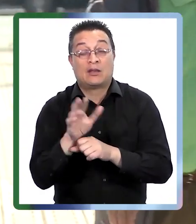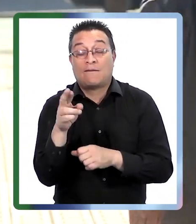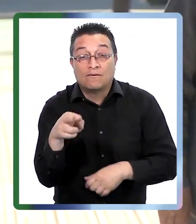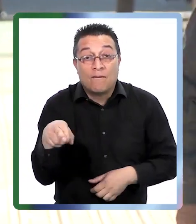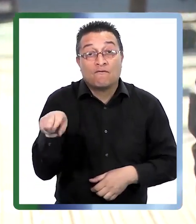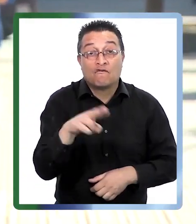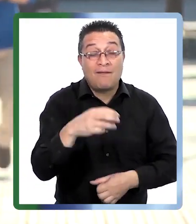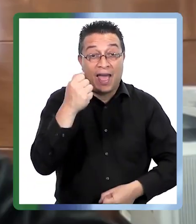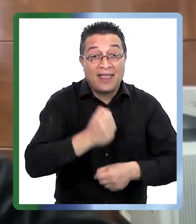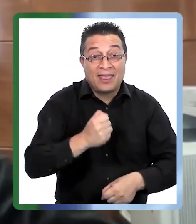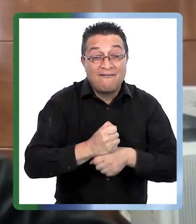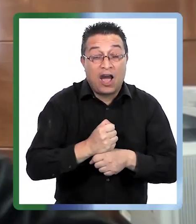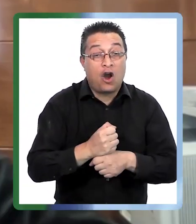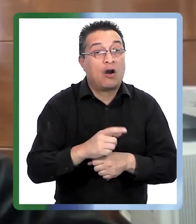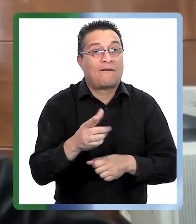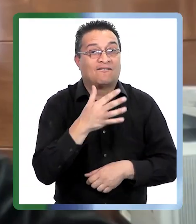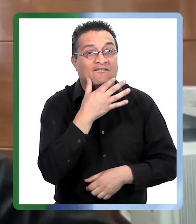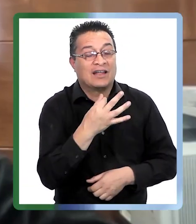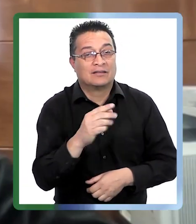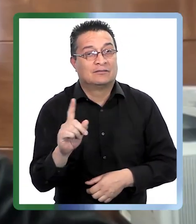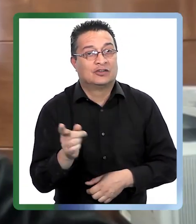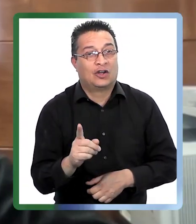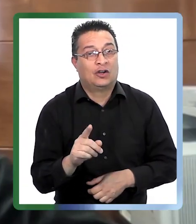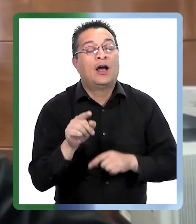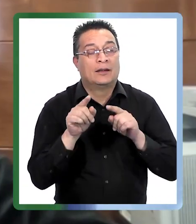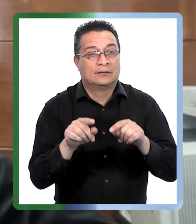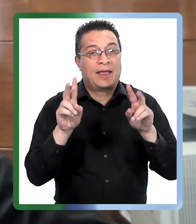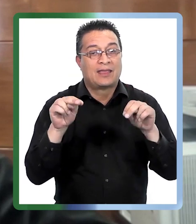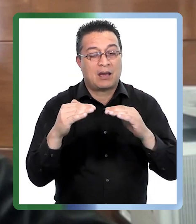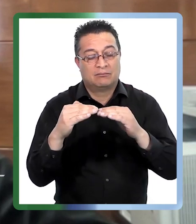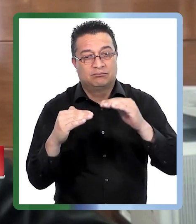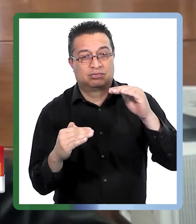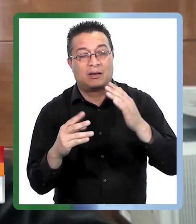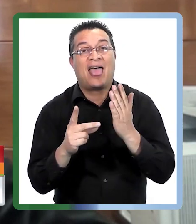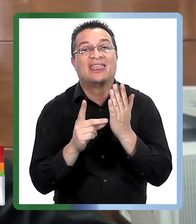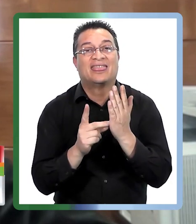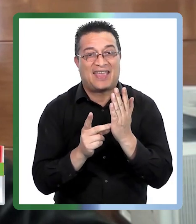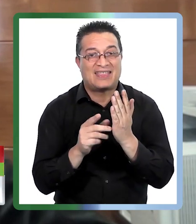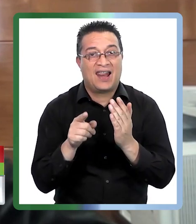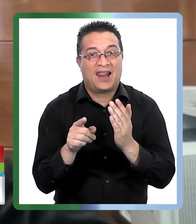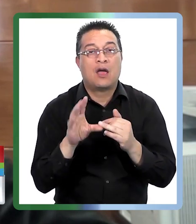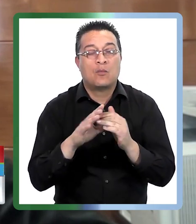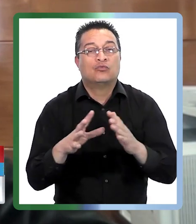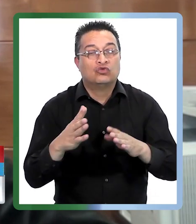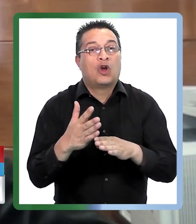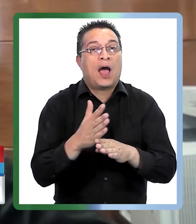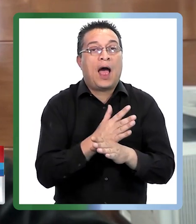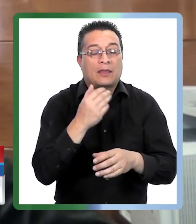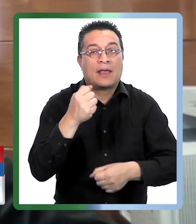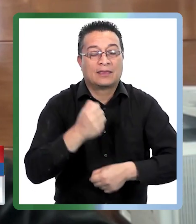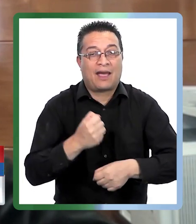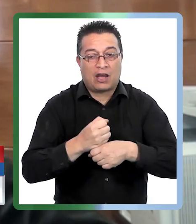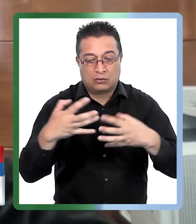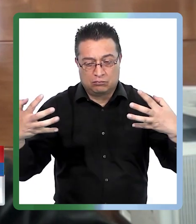su retorno al mundo del trabajo no ha sido tan fácil, ¿no? Ahí hay un tema de brecha digital también, se anticipó mucho